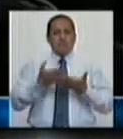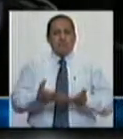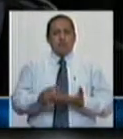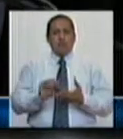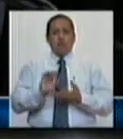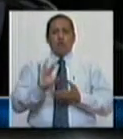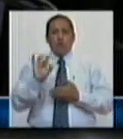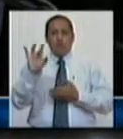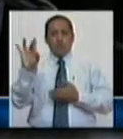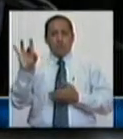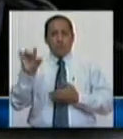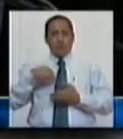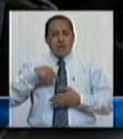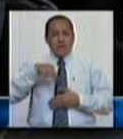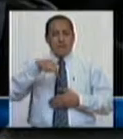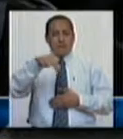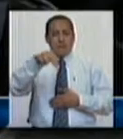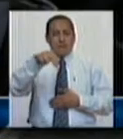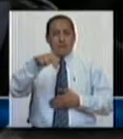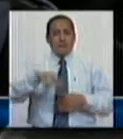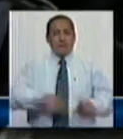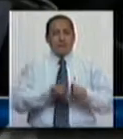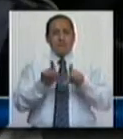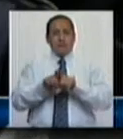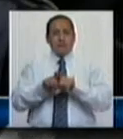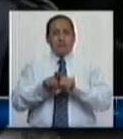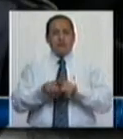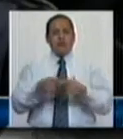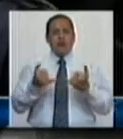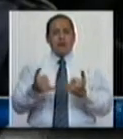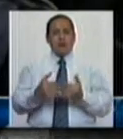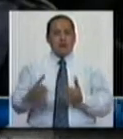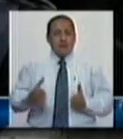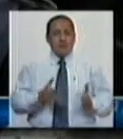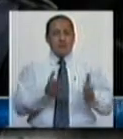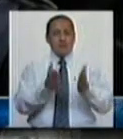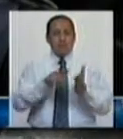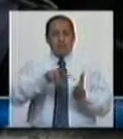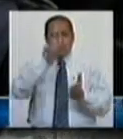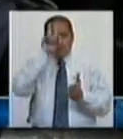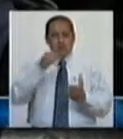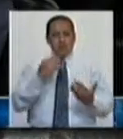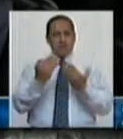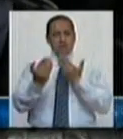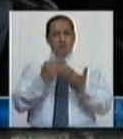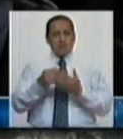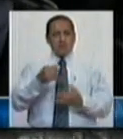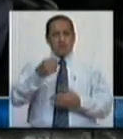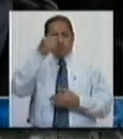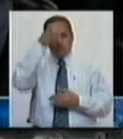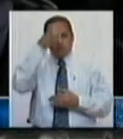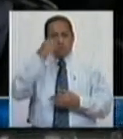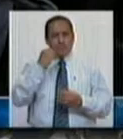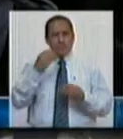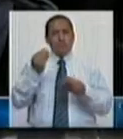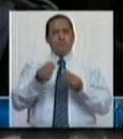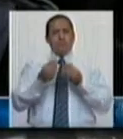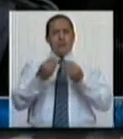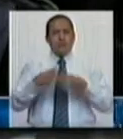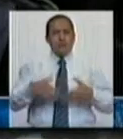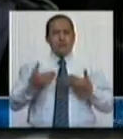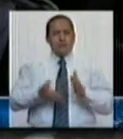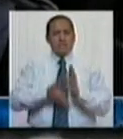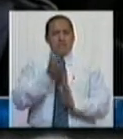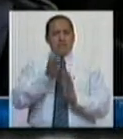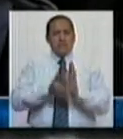hizo a pie. Y por eso el Capacñán significa un sistema logístico también, para poder